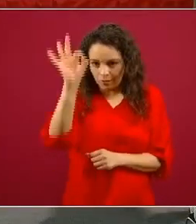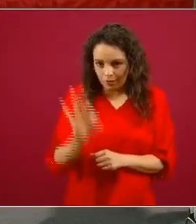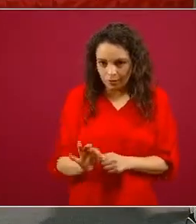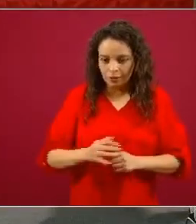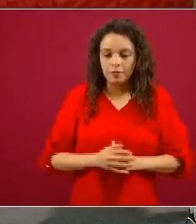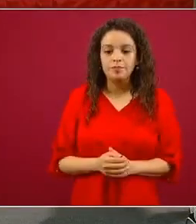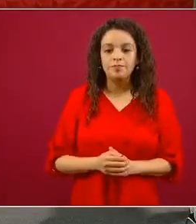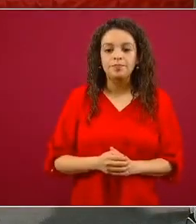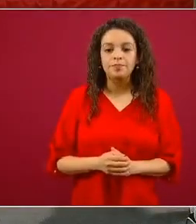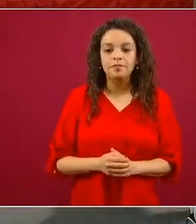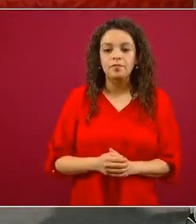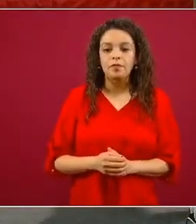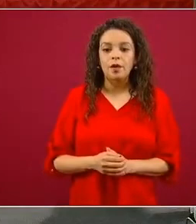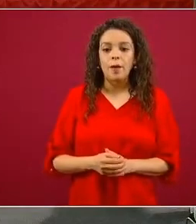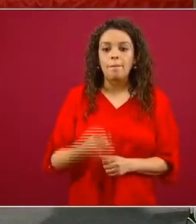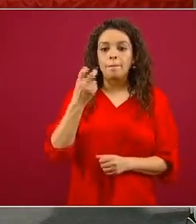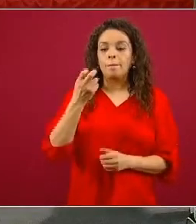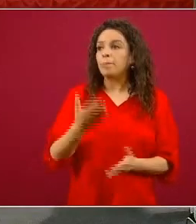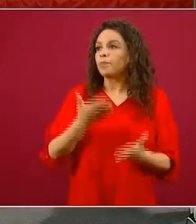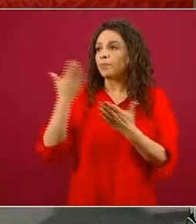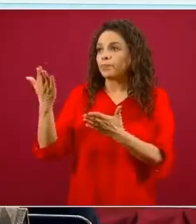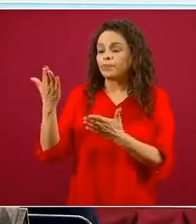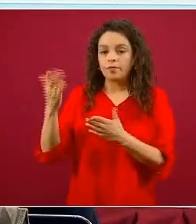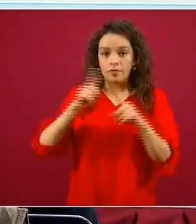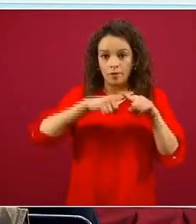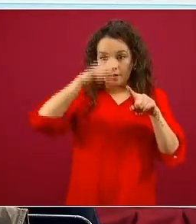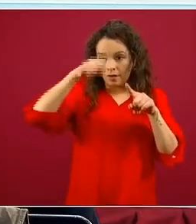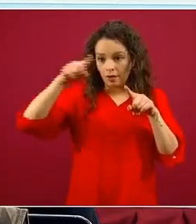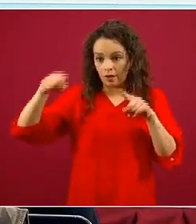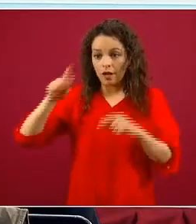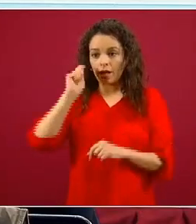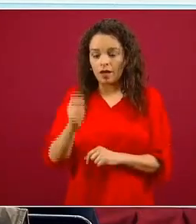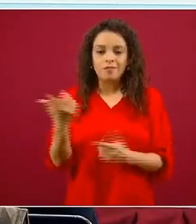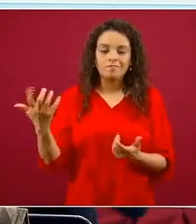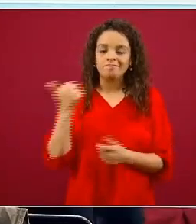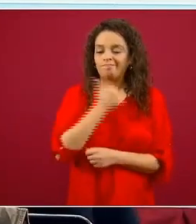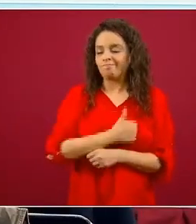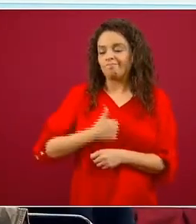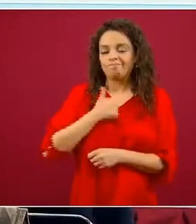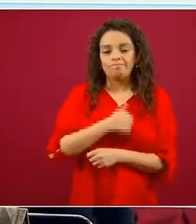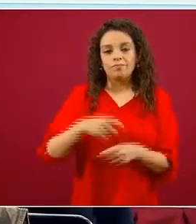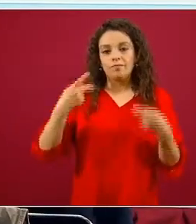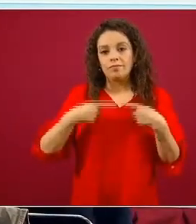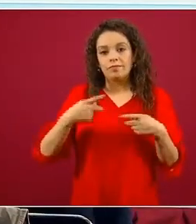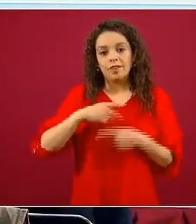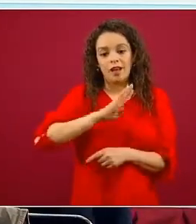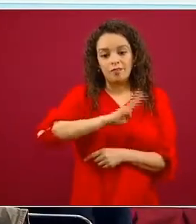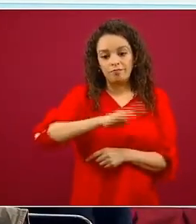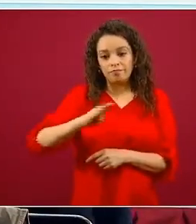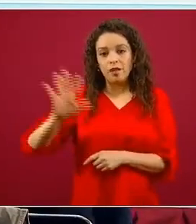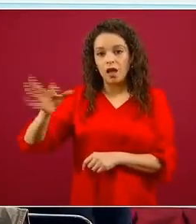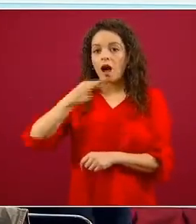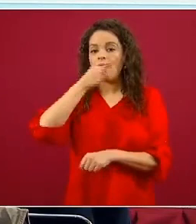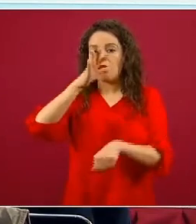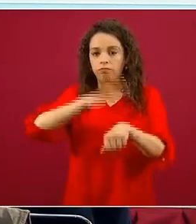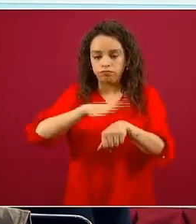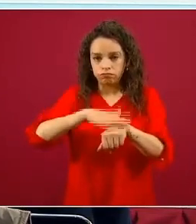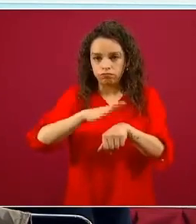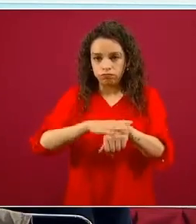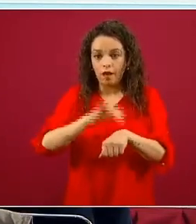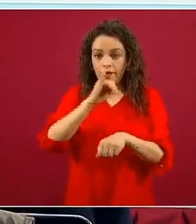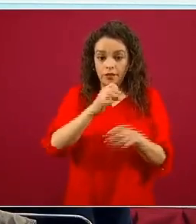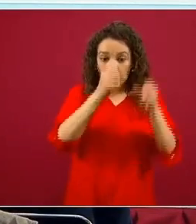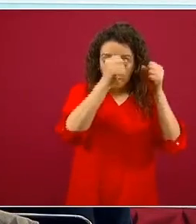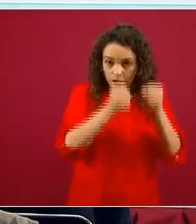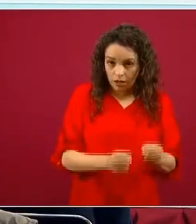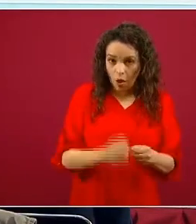procesamiento, pero ahora está enfocado a las lamentables defunciones que se han confirmado y que también están estimadas, es decir,